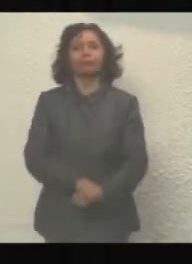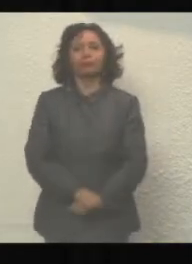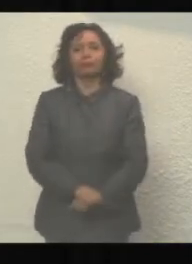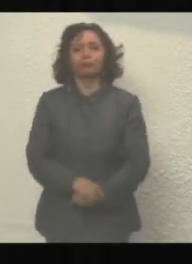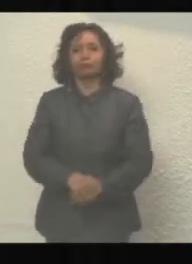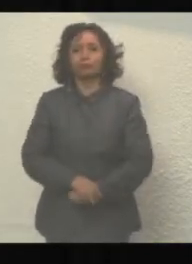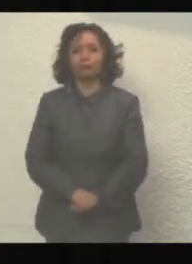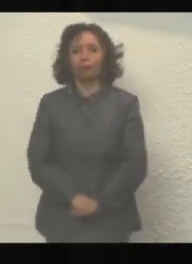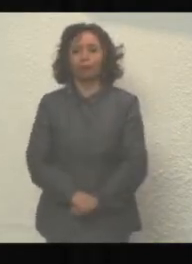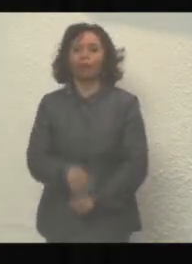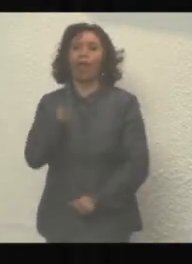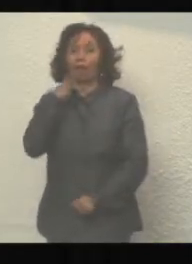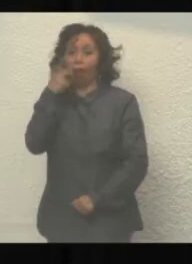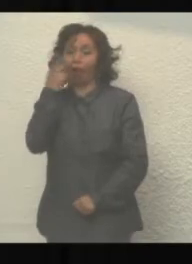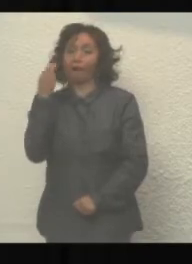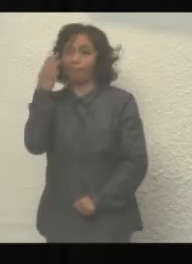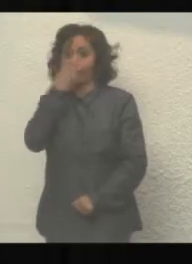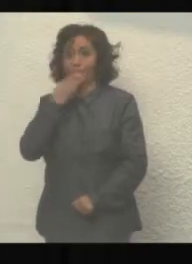Uchukinil,